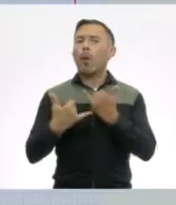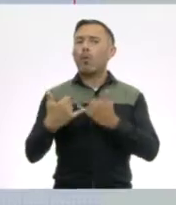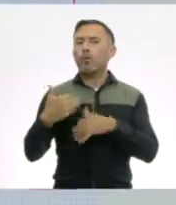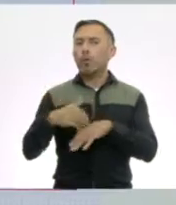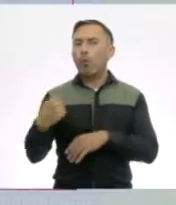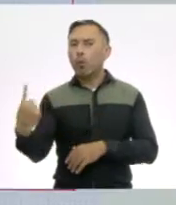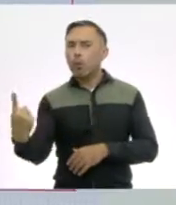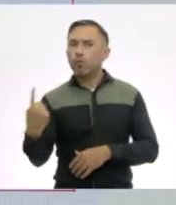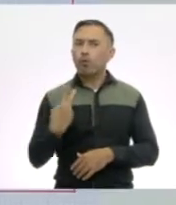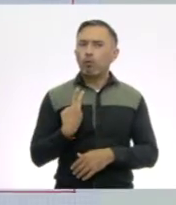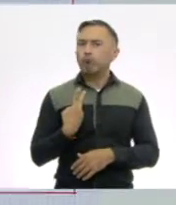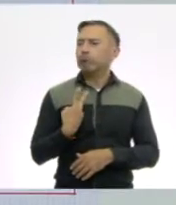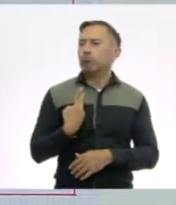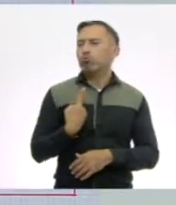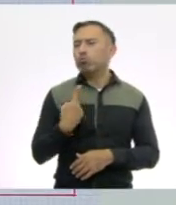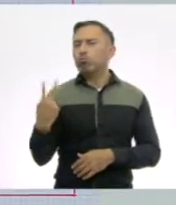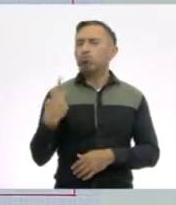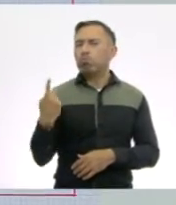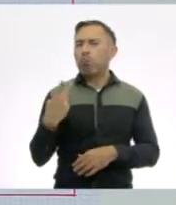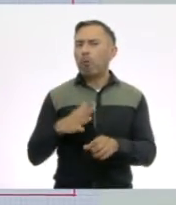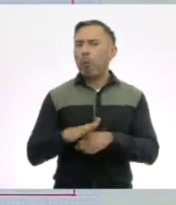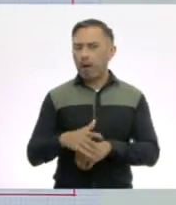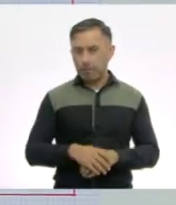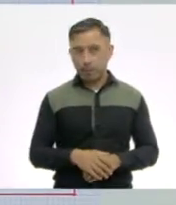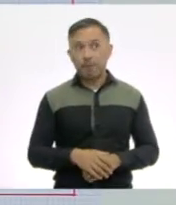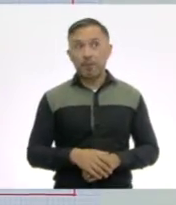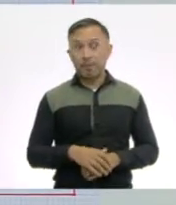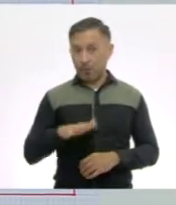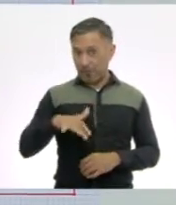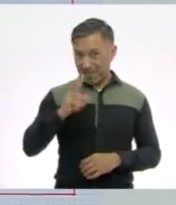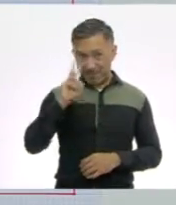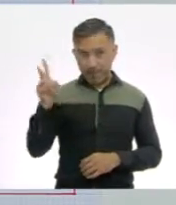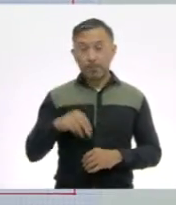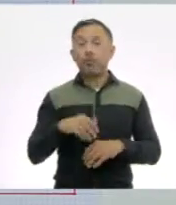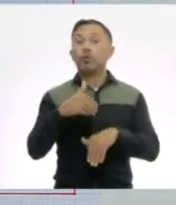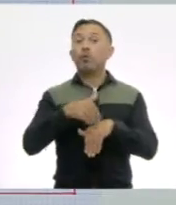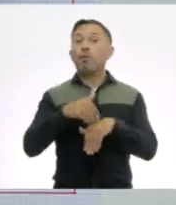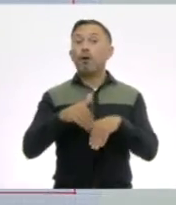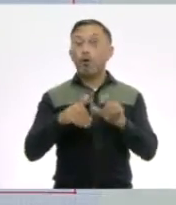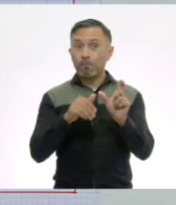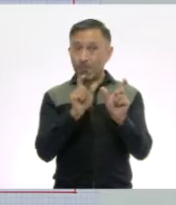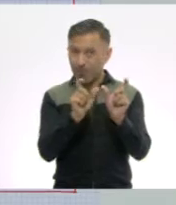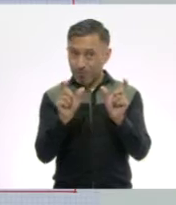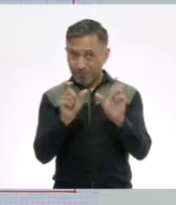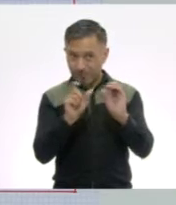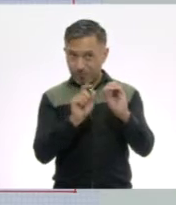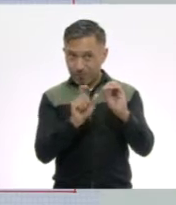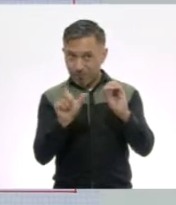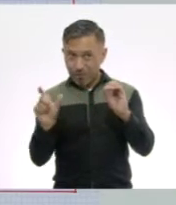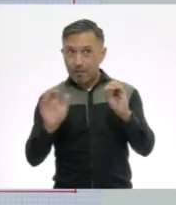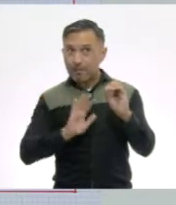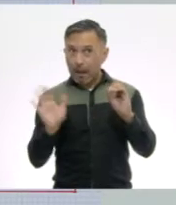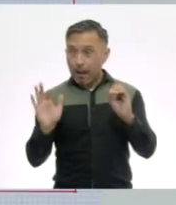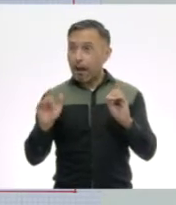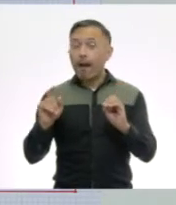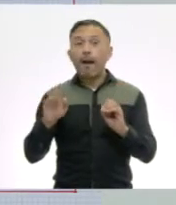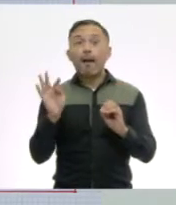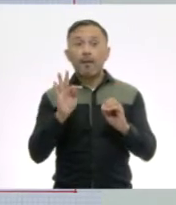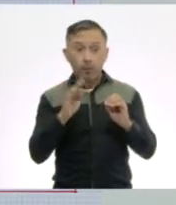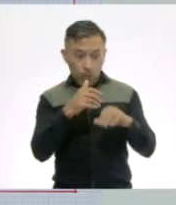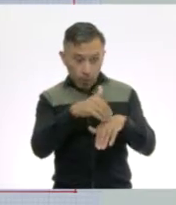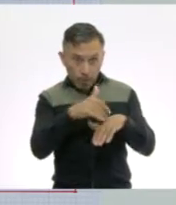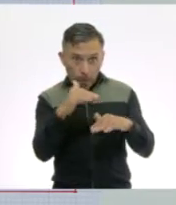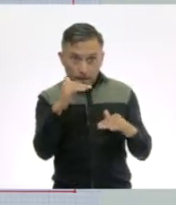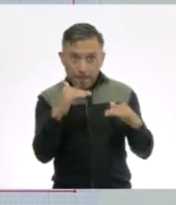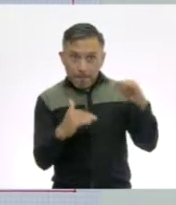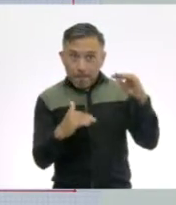jugador 2. Y como dice ahí, una vez que ya hayamos anotado nuestro número, quien gane, en la cuarta columna anotará su